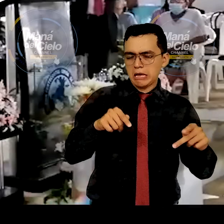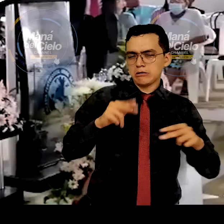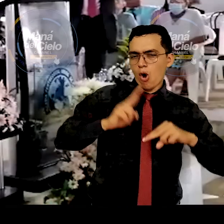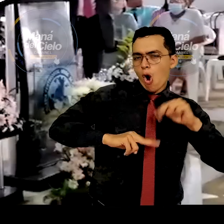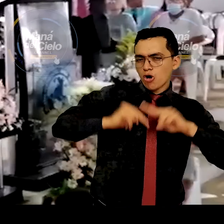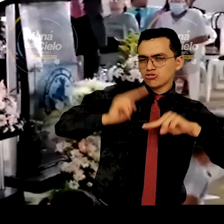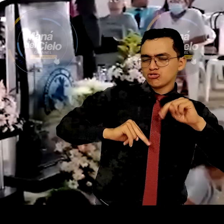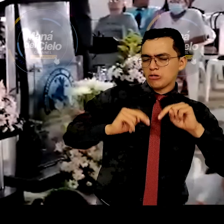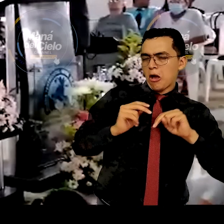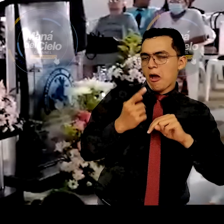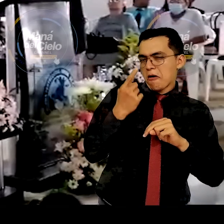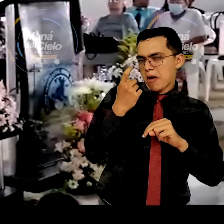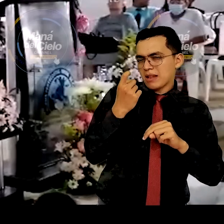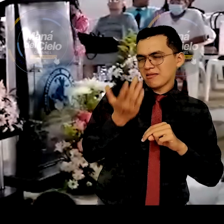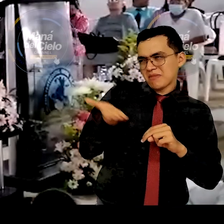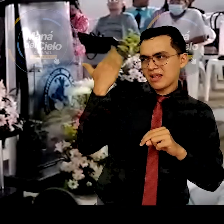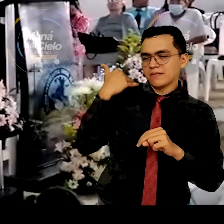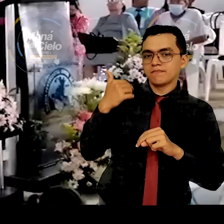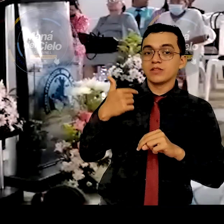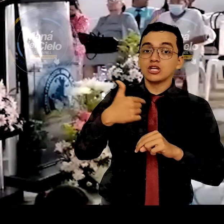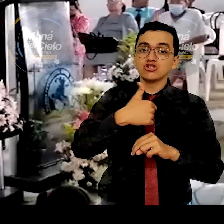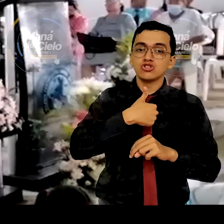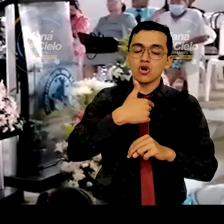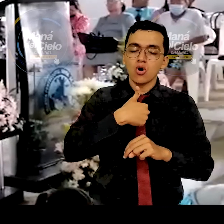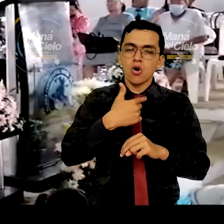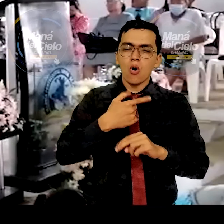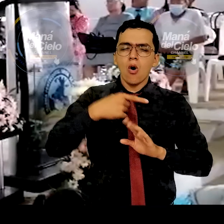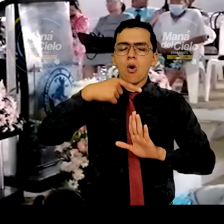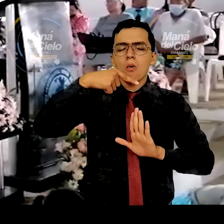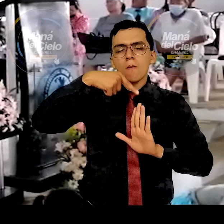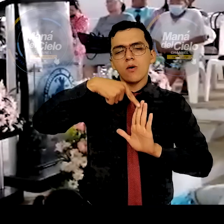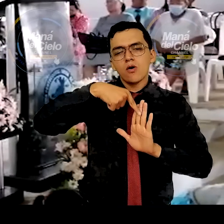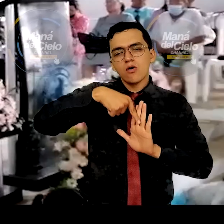Entré en un estado profundo.